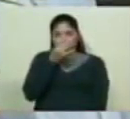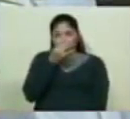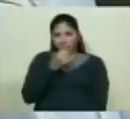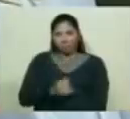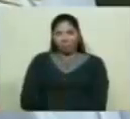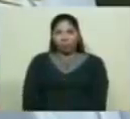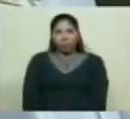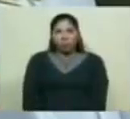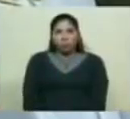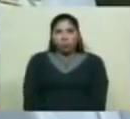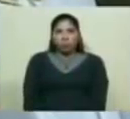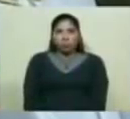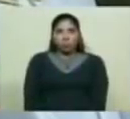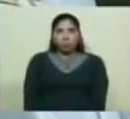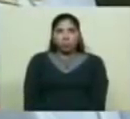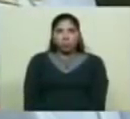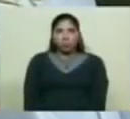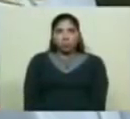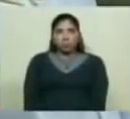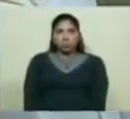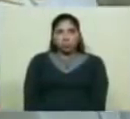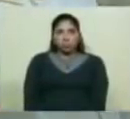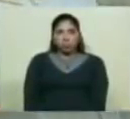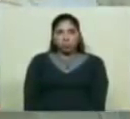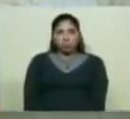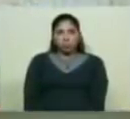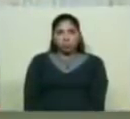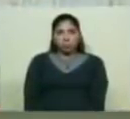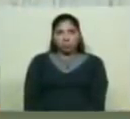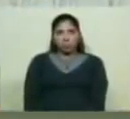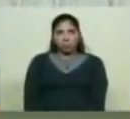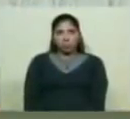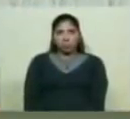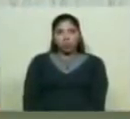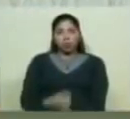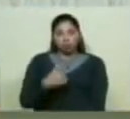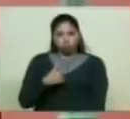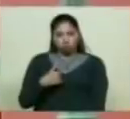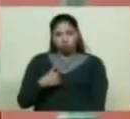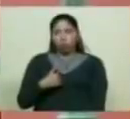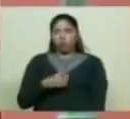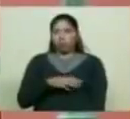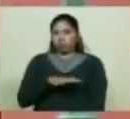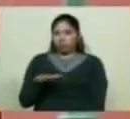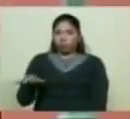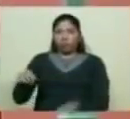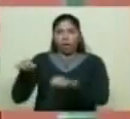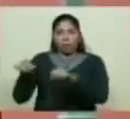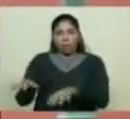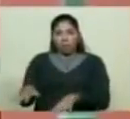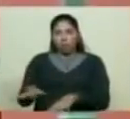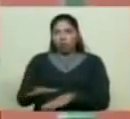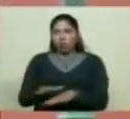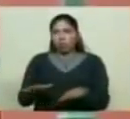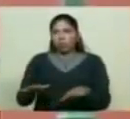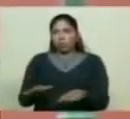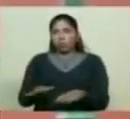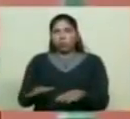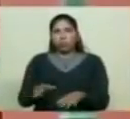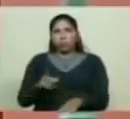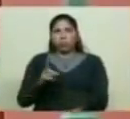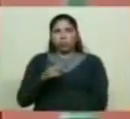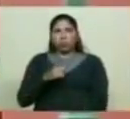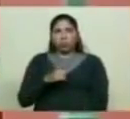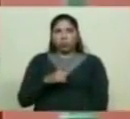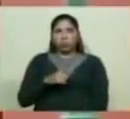las leyes políticas y las leyes civiles yo abandono a vuestra soberana decisión le está diciendo